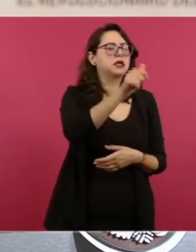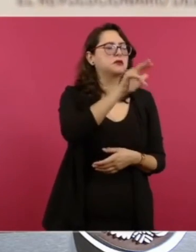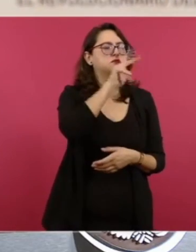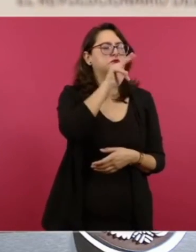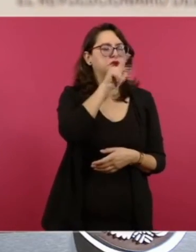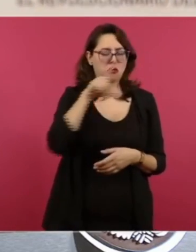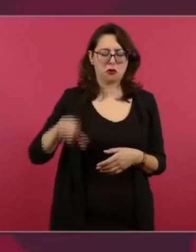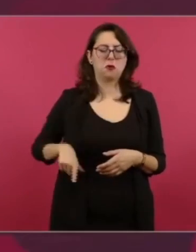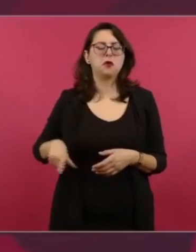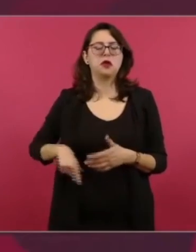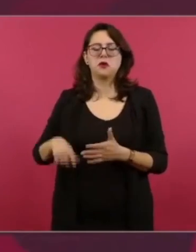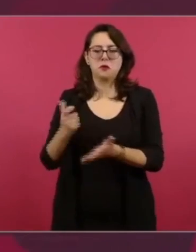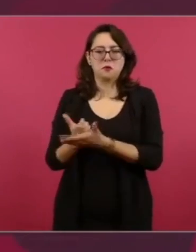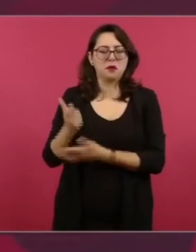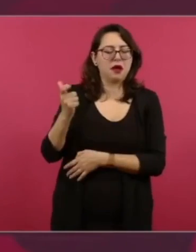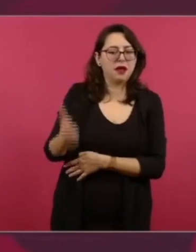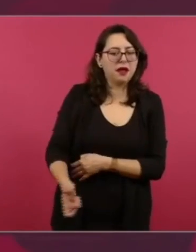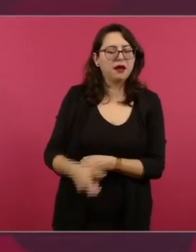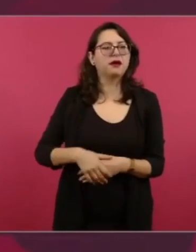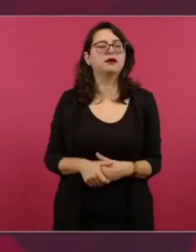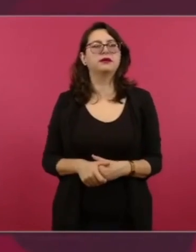No pagaban impuestos, los de arriba.